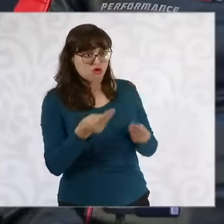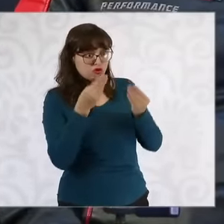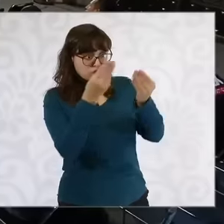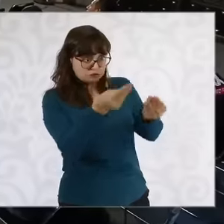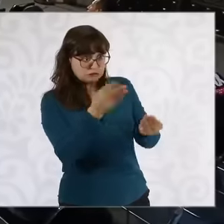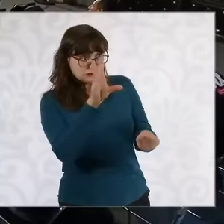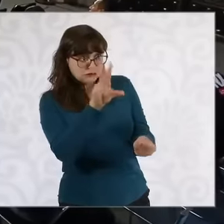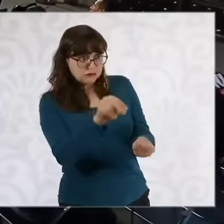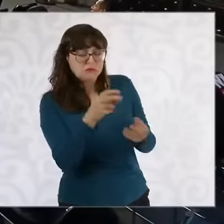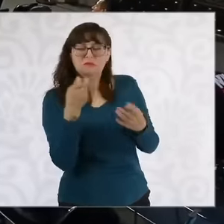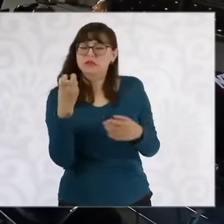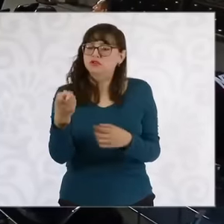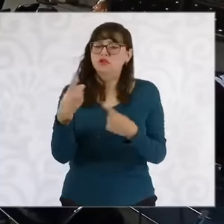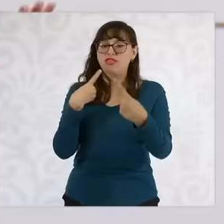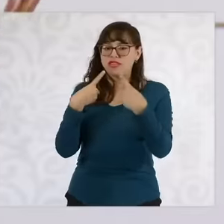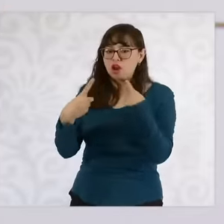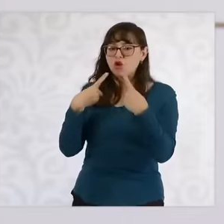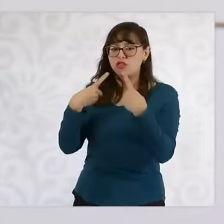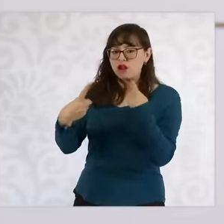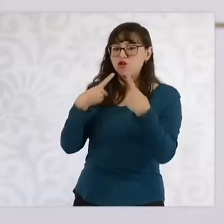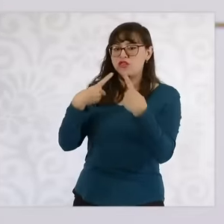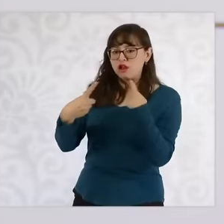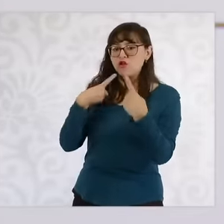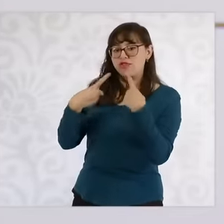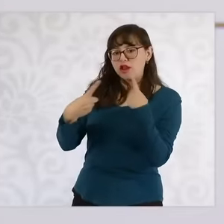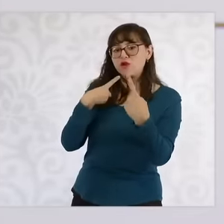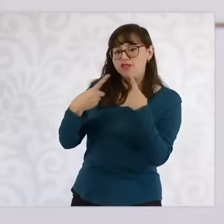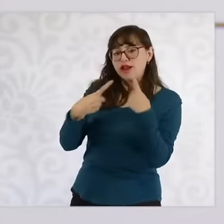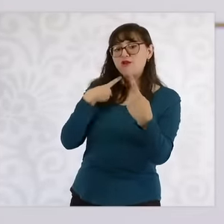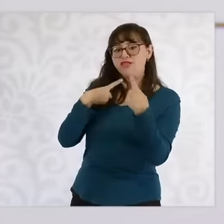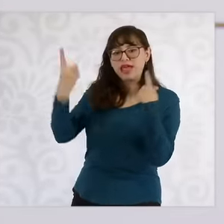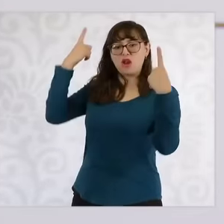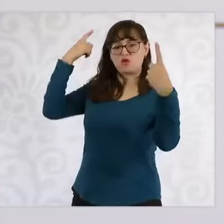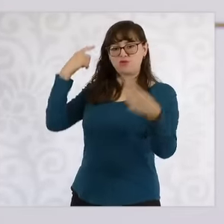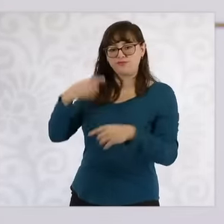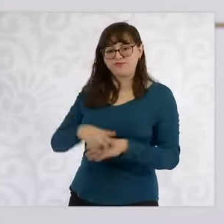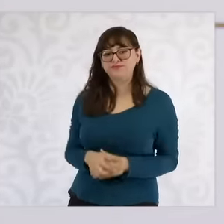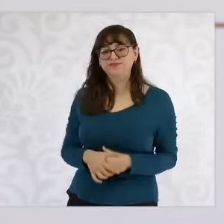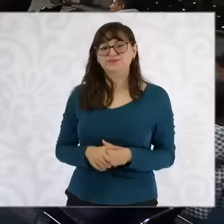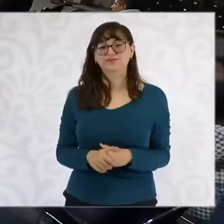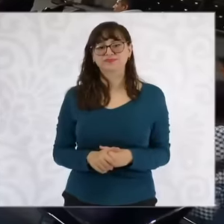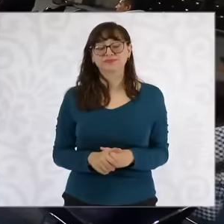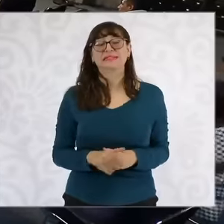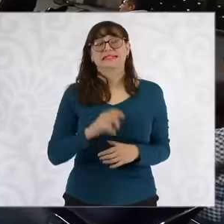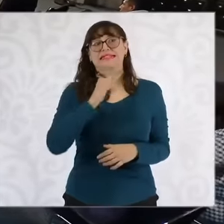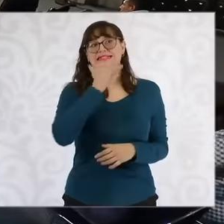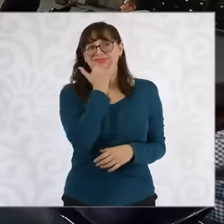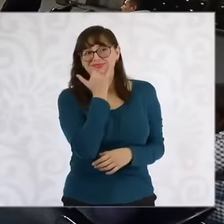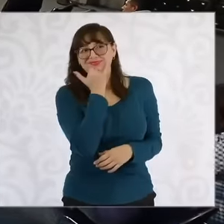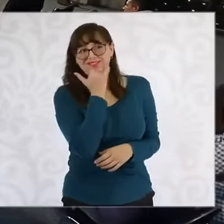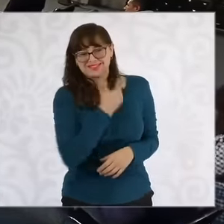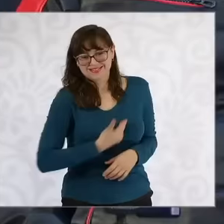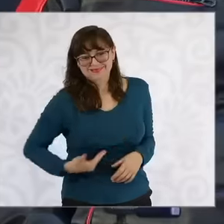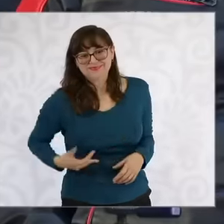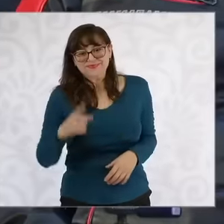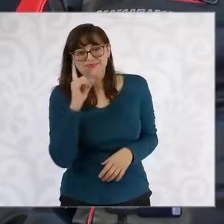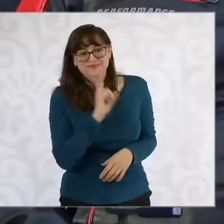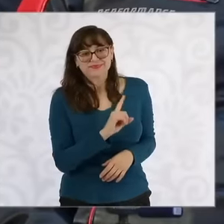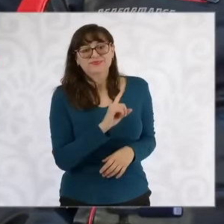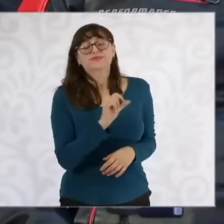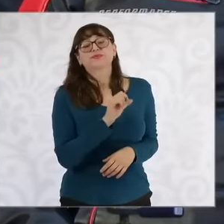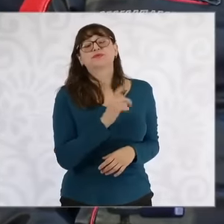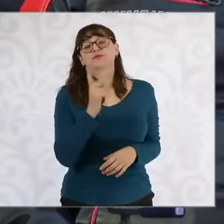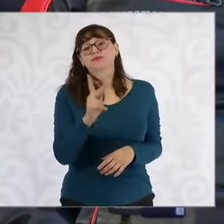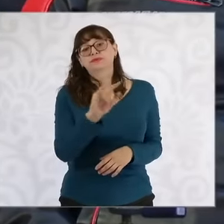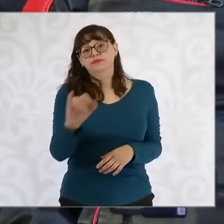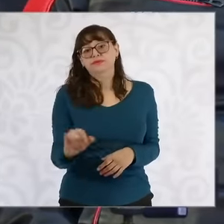a estar en diálogo. Ok, presidente, sobre también el Poder Judicial, el